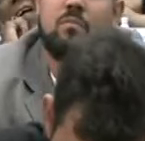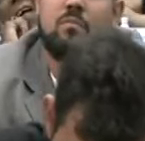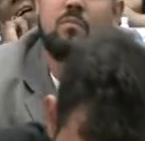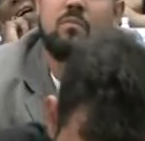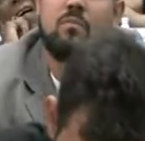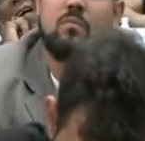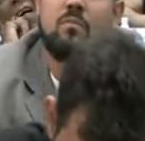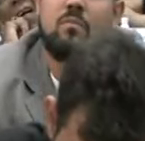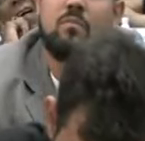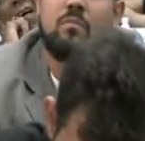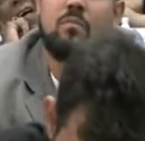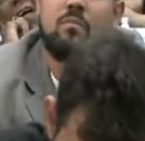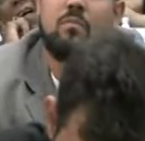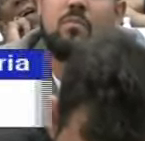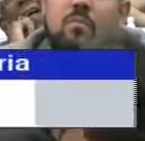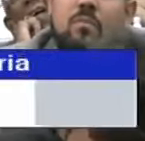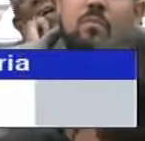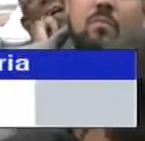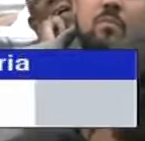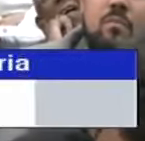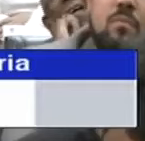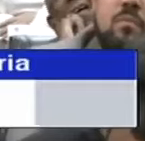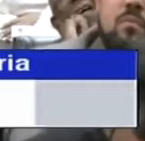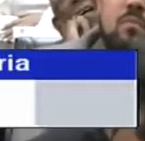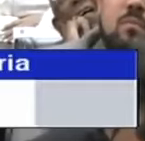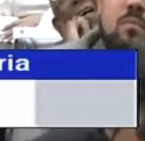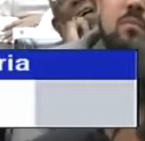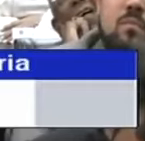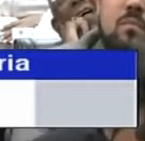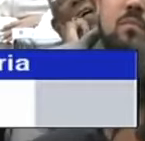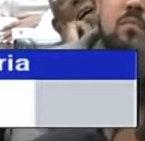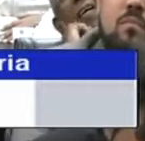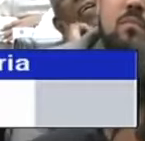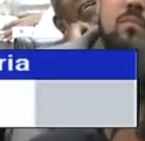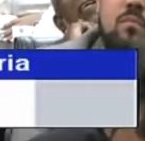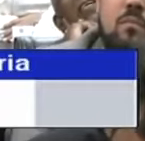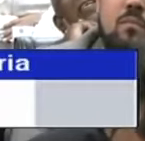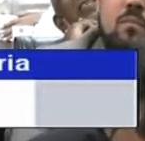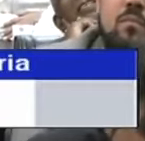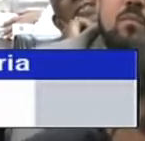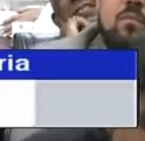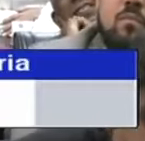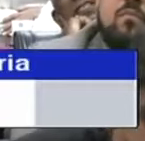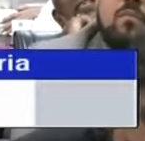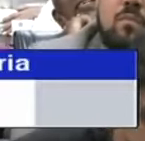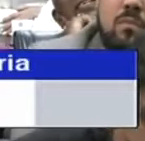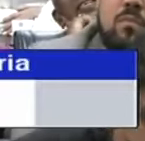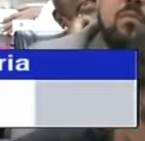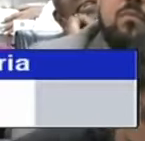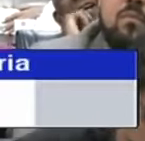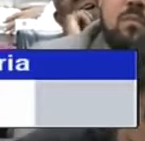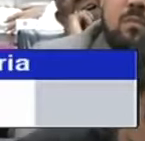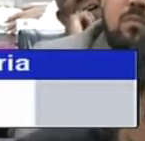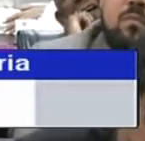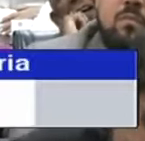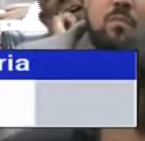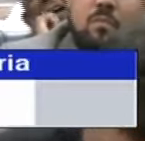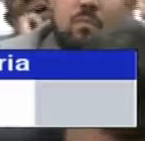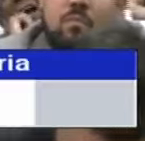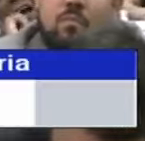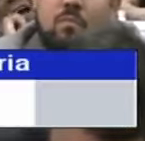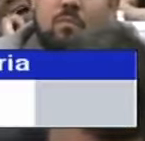los estándares establecidos en la Convención Internacional sobre los Derechos de las Personas con